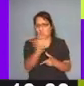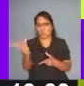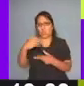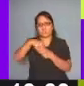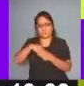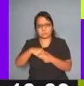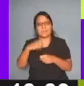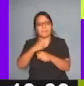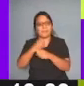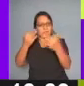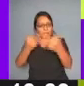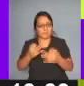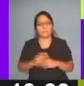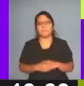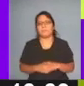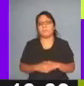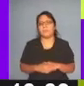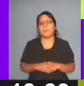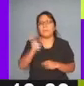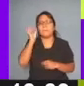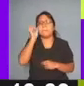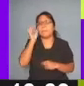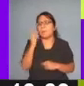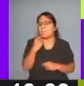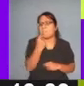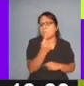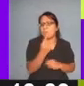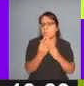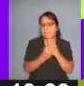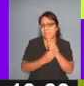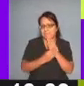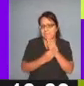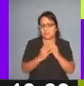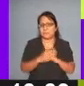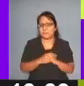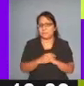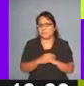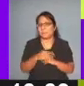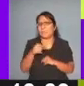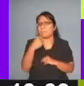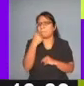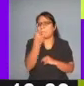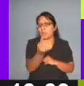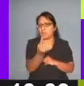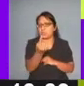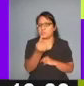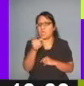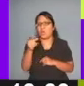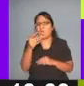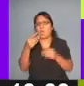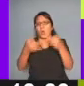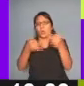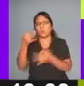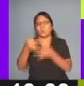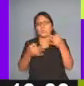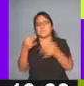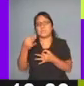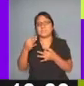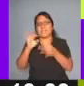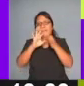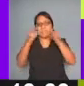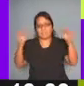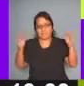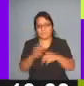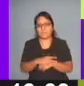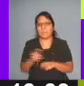y efectivo. Ministro, lo lleva hacia lo que es lo que observó hoy con el tema de funcionamiento de la justicia federal. Siempre se habla que